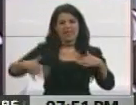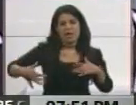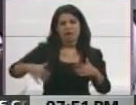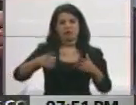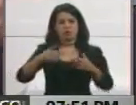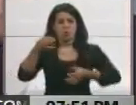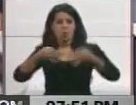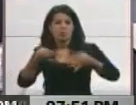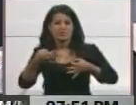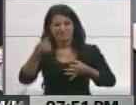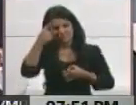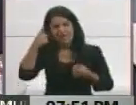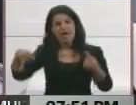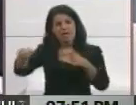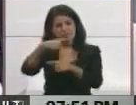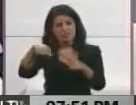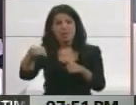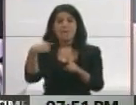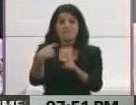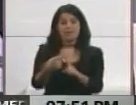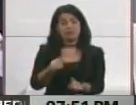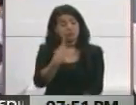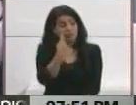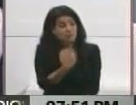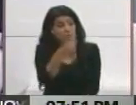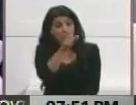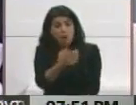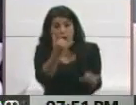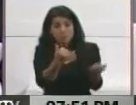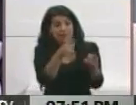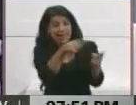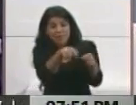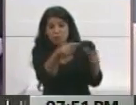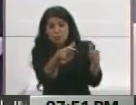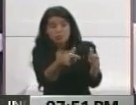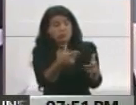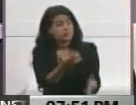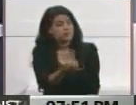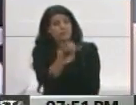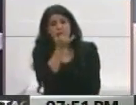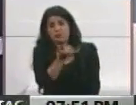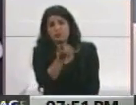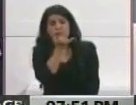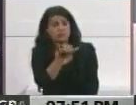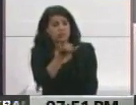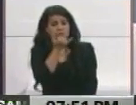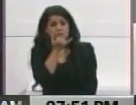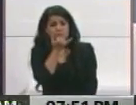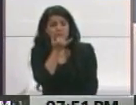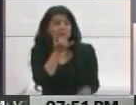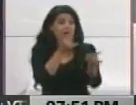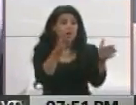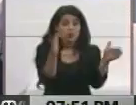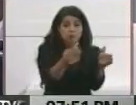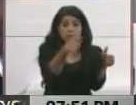todo orden Porque además preocupa que ese sector de la oposición su única preocupación es ver cómo